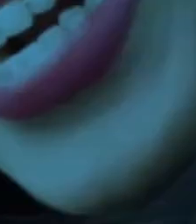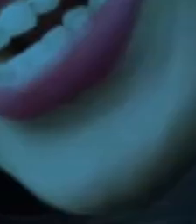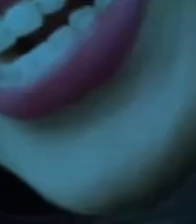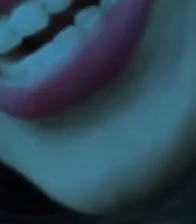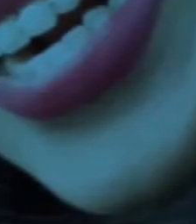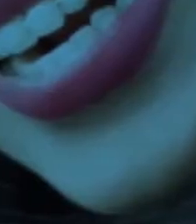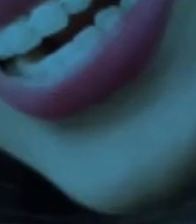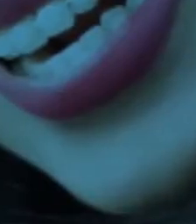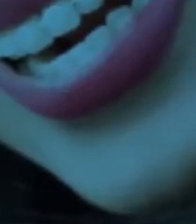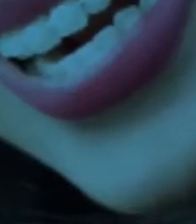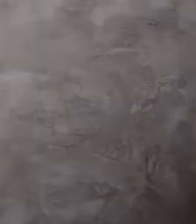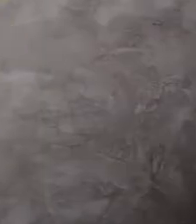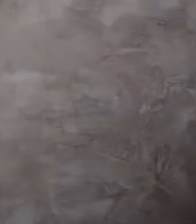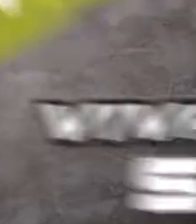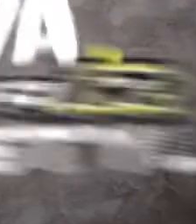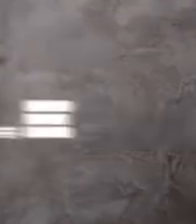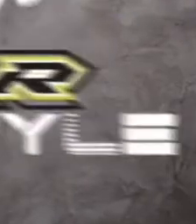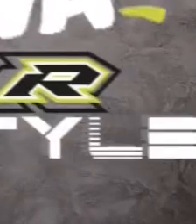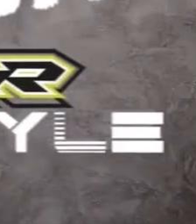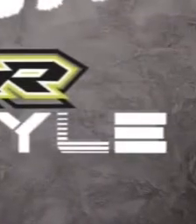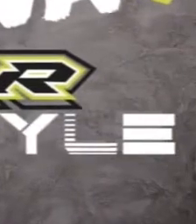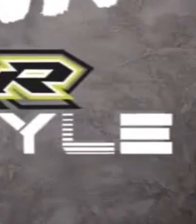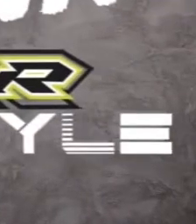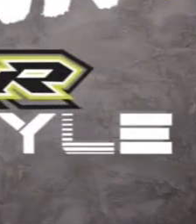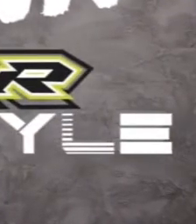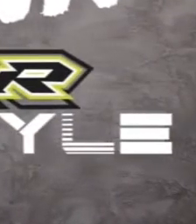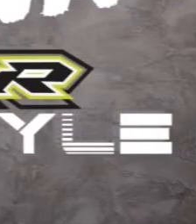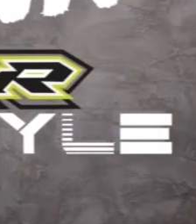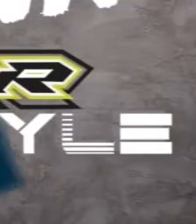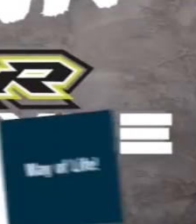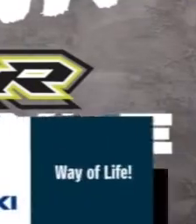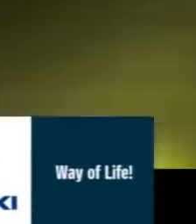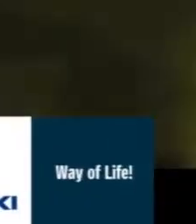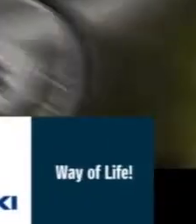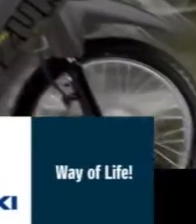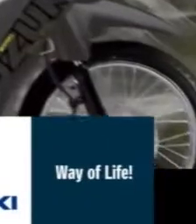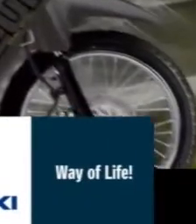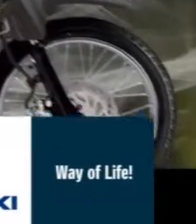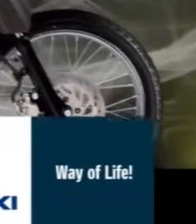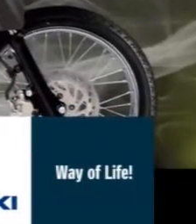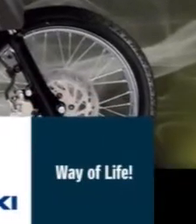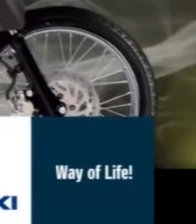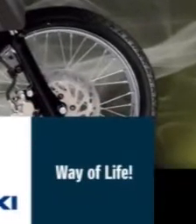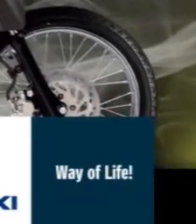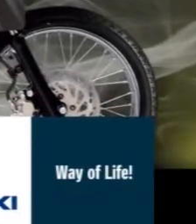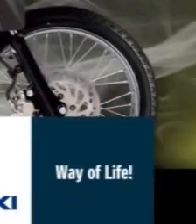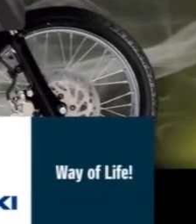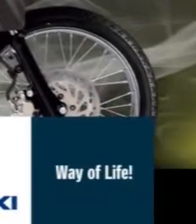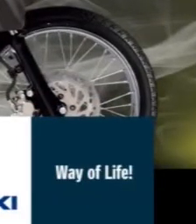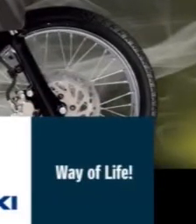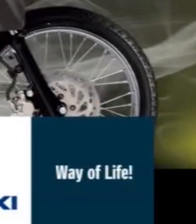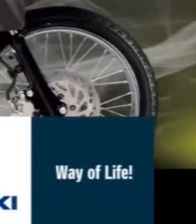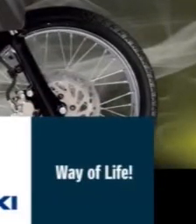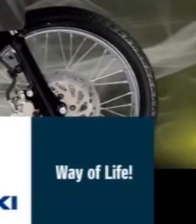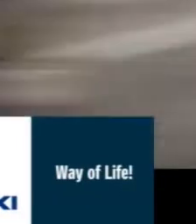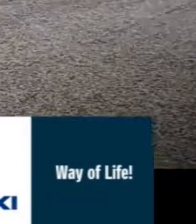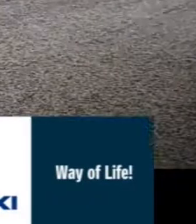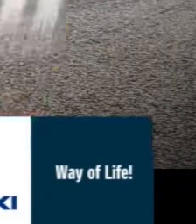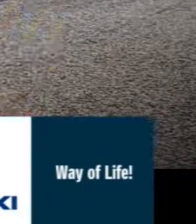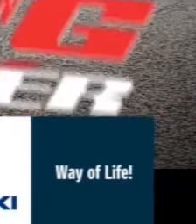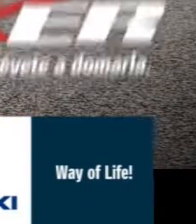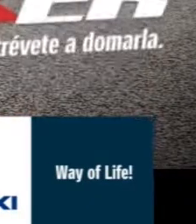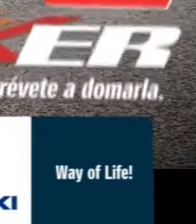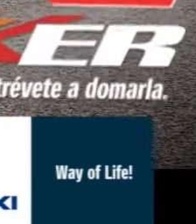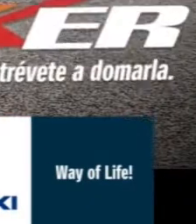Visita chrome.com.co. Gran Feria de Bonos Suzuki. Recibimos tu moto usada, crédito sin cuota inicial y hasta 72 meses